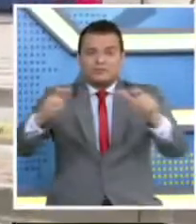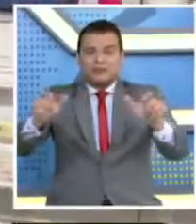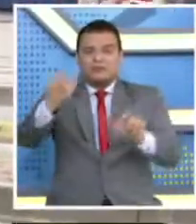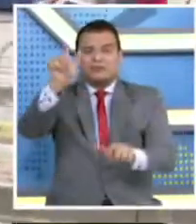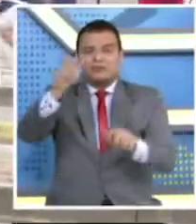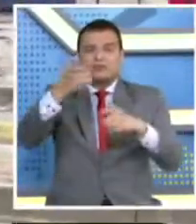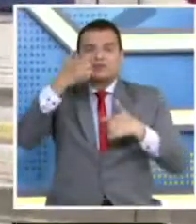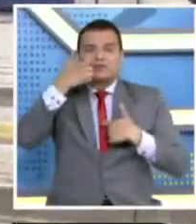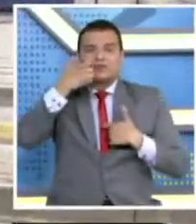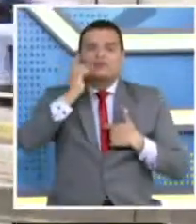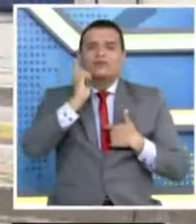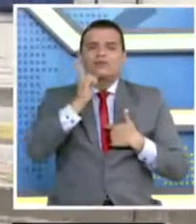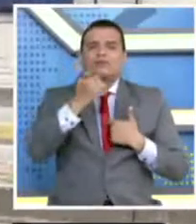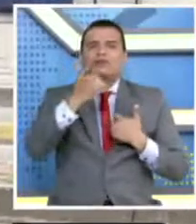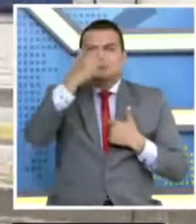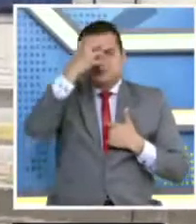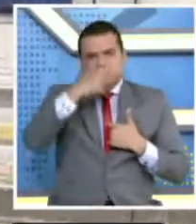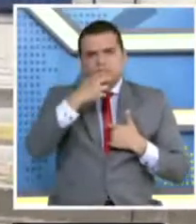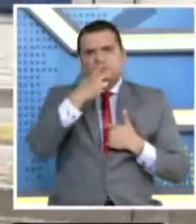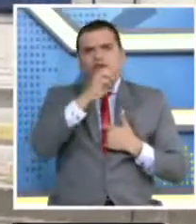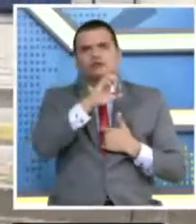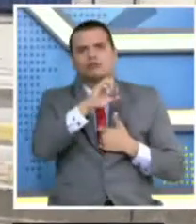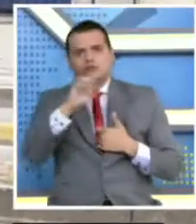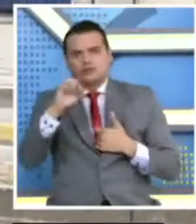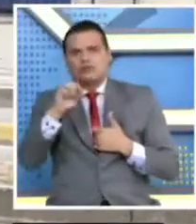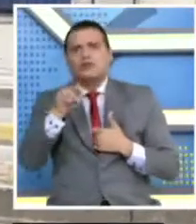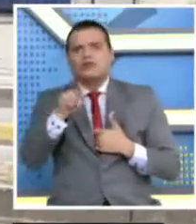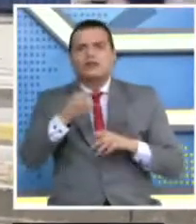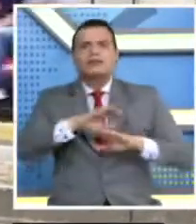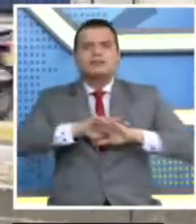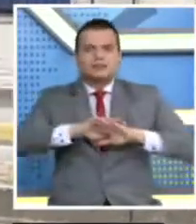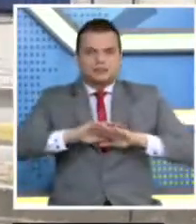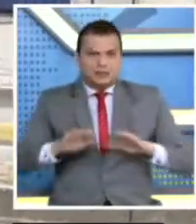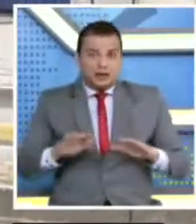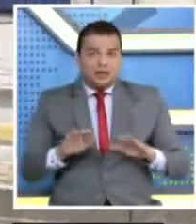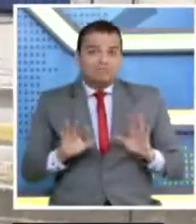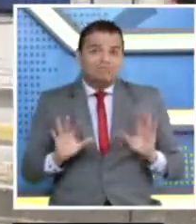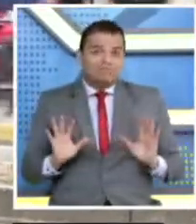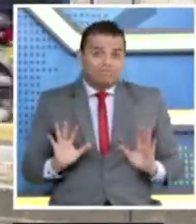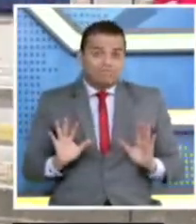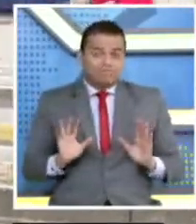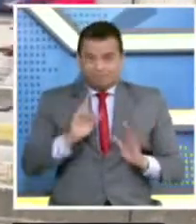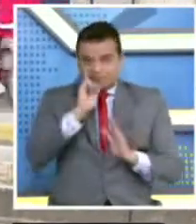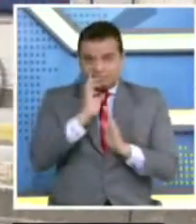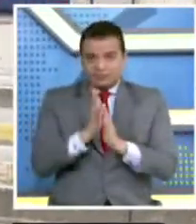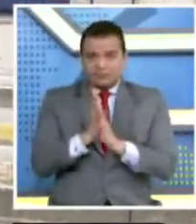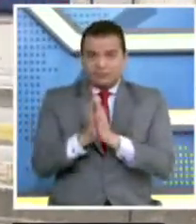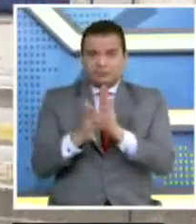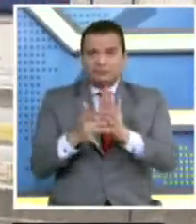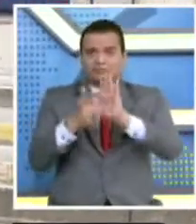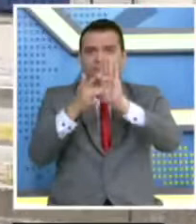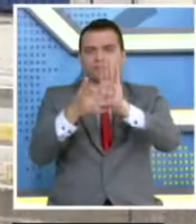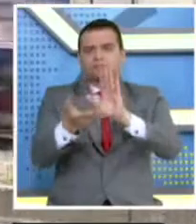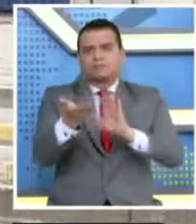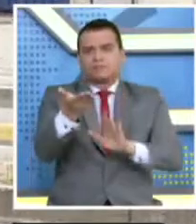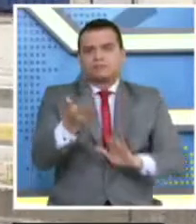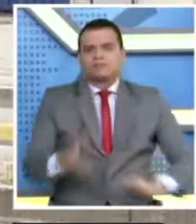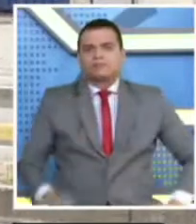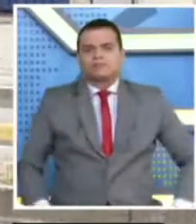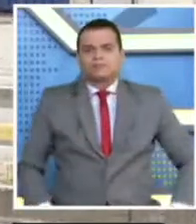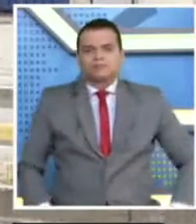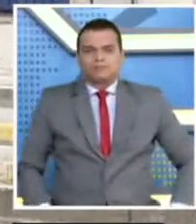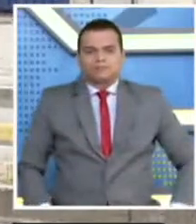espera de los resultados de unas 200 pruebas que también se realizaron al interior de esta cárcel. Jairo Zapata desde Villahermosa, porque el noticiero 90 Minutos está